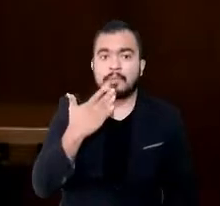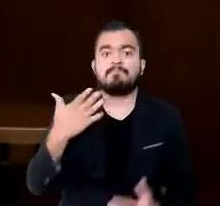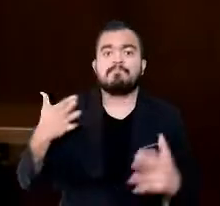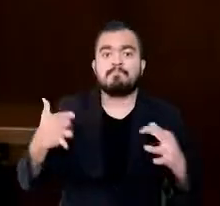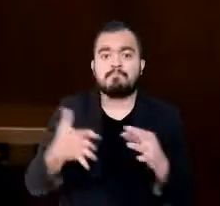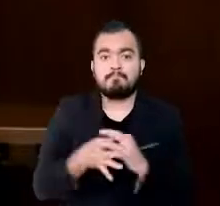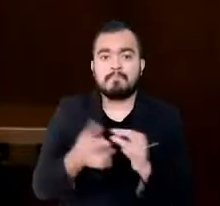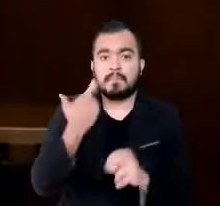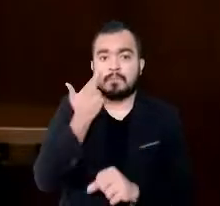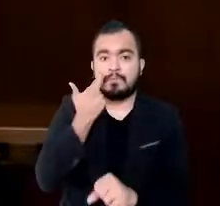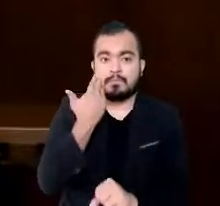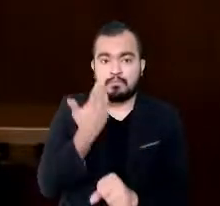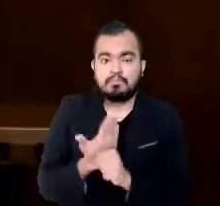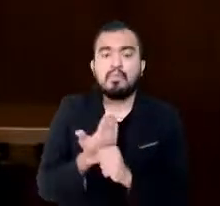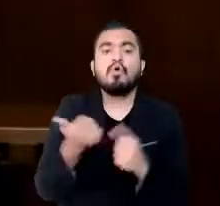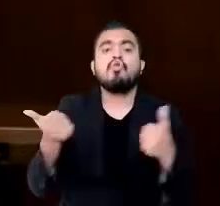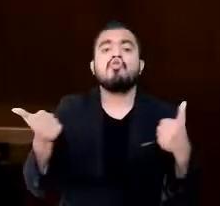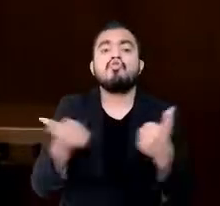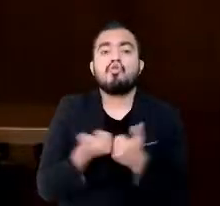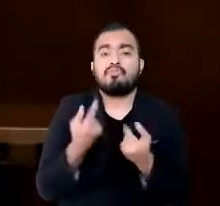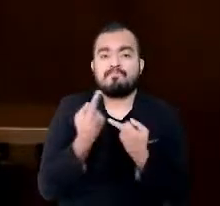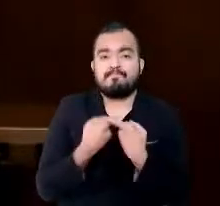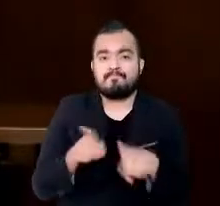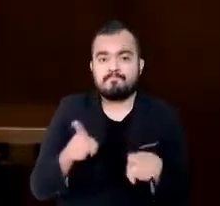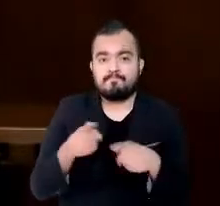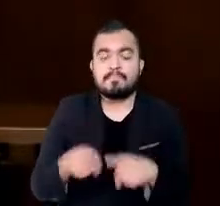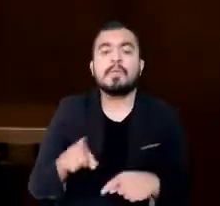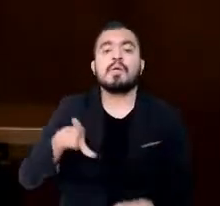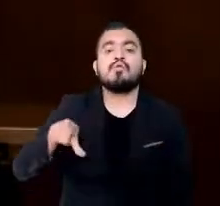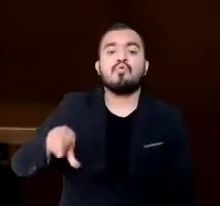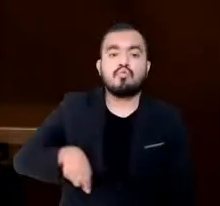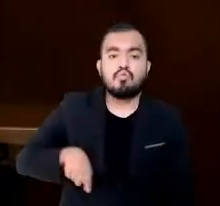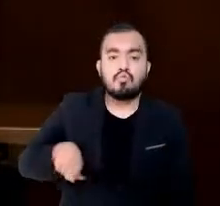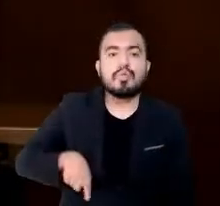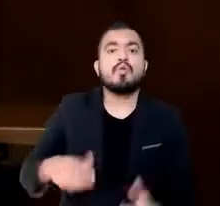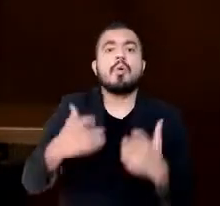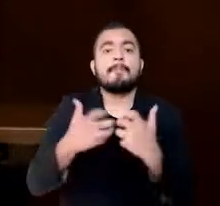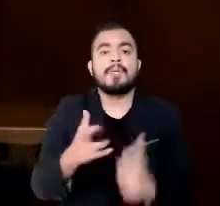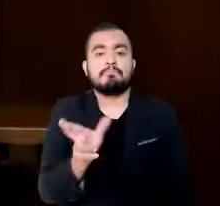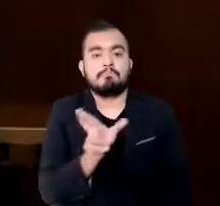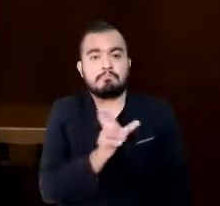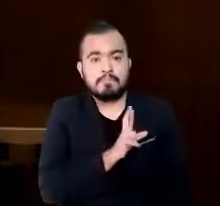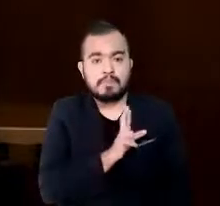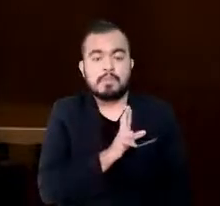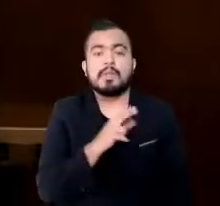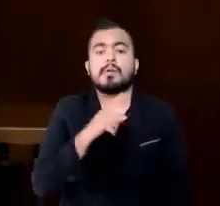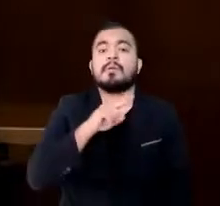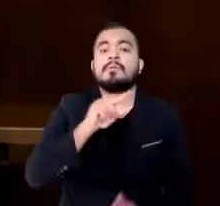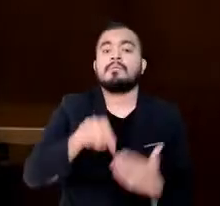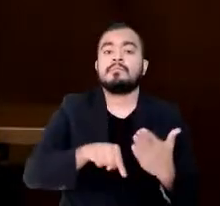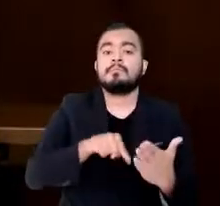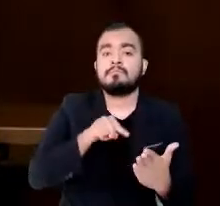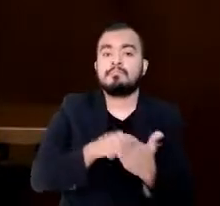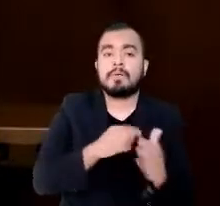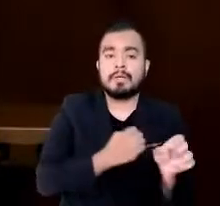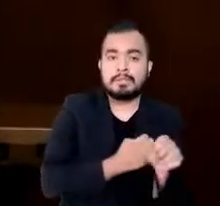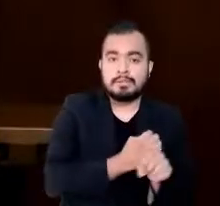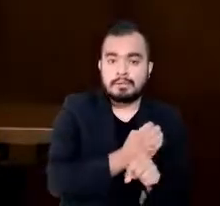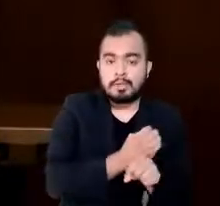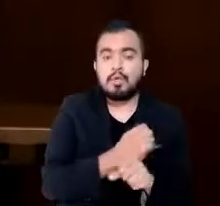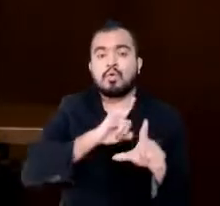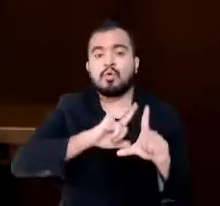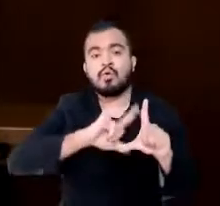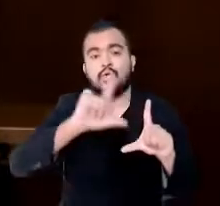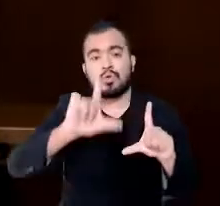distintos actores de la sociedad, el sector público, empresas privadas, organismos locales, nacionales e internacionales, para la